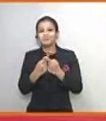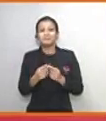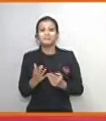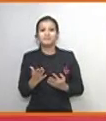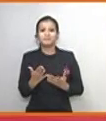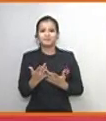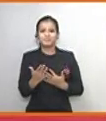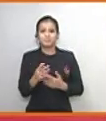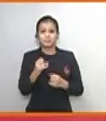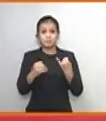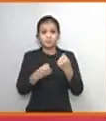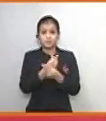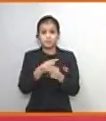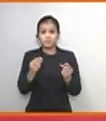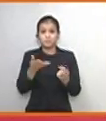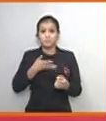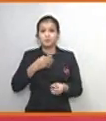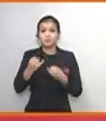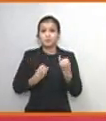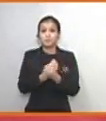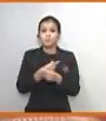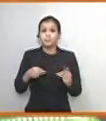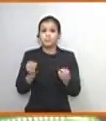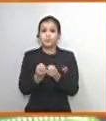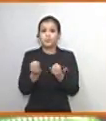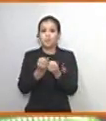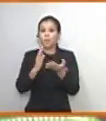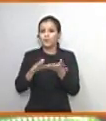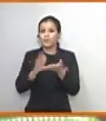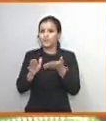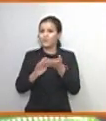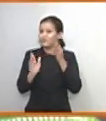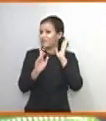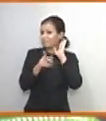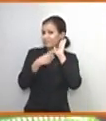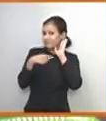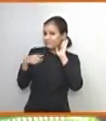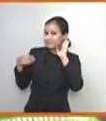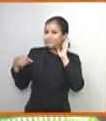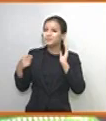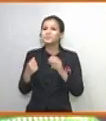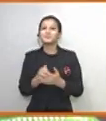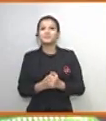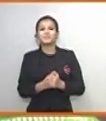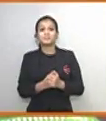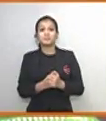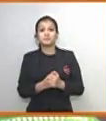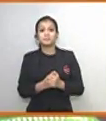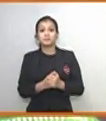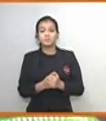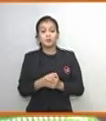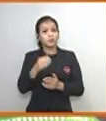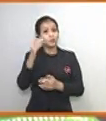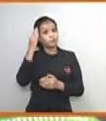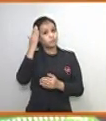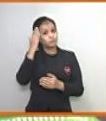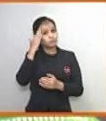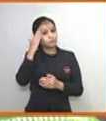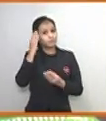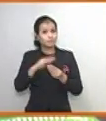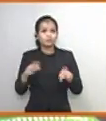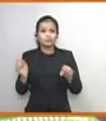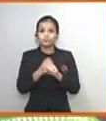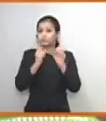es jugada gratis. Tienes una jugada gratis por el mismo monto que invertiste en la diaria. Y para todos nuestros jugadores de más